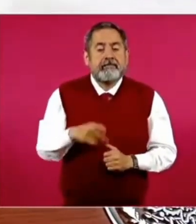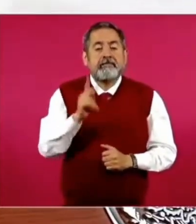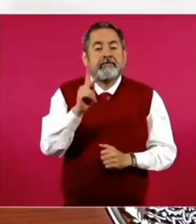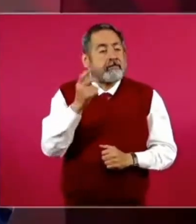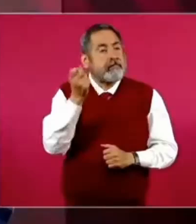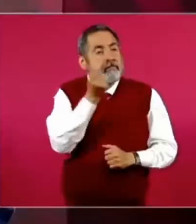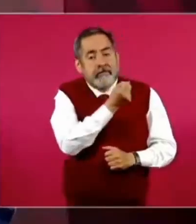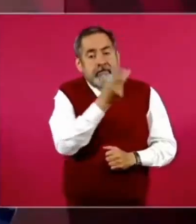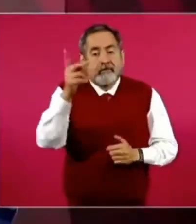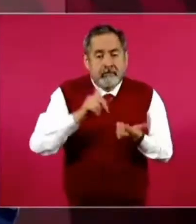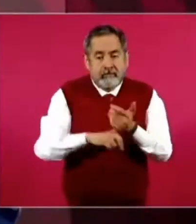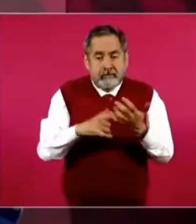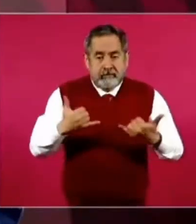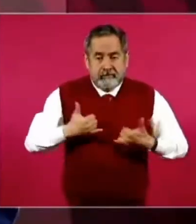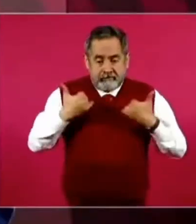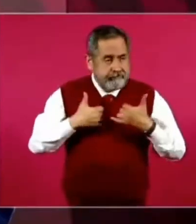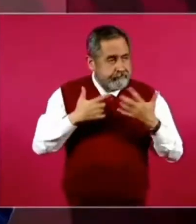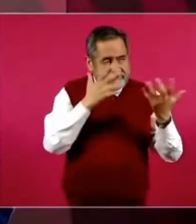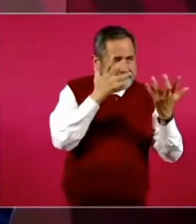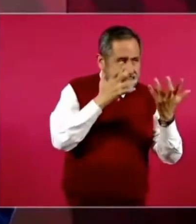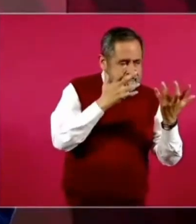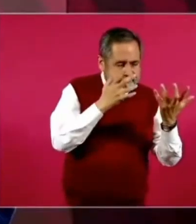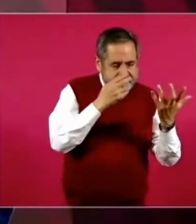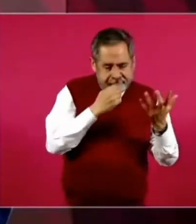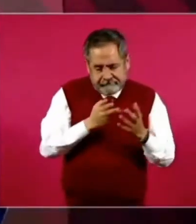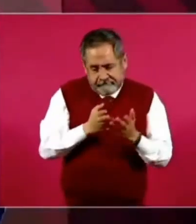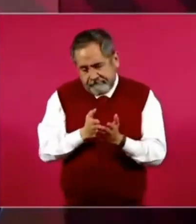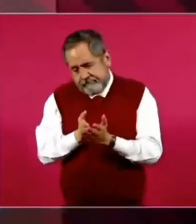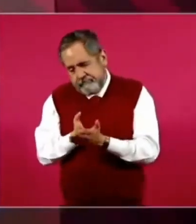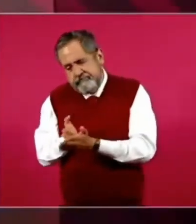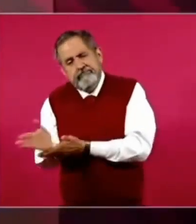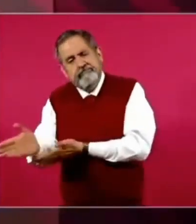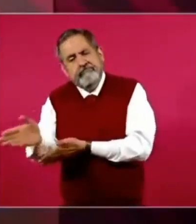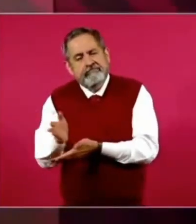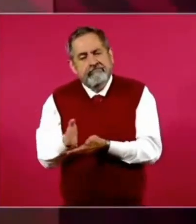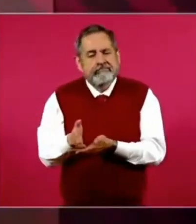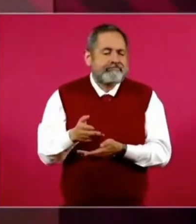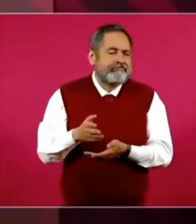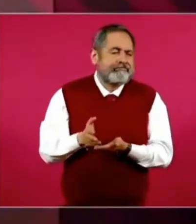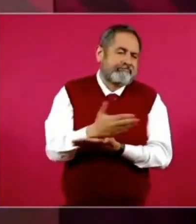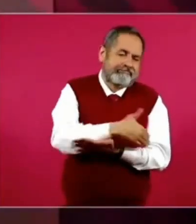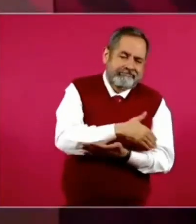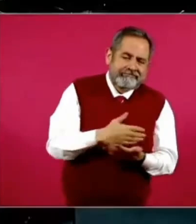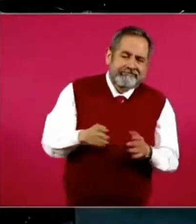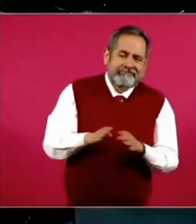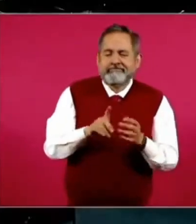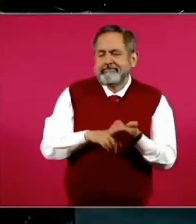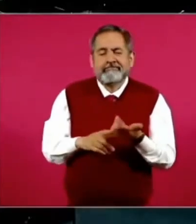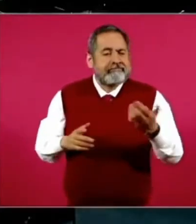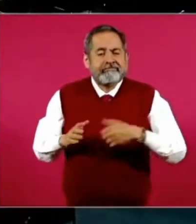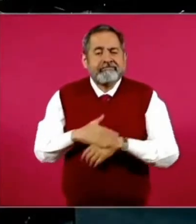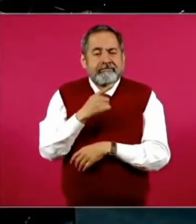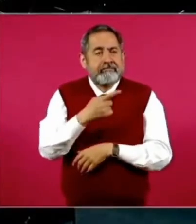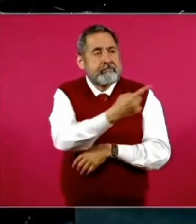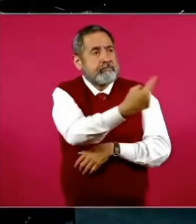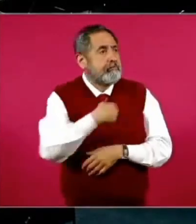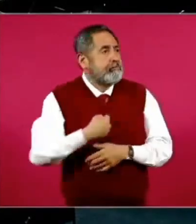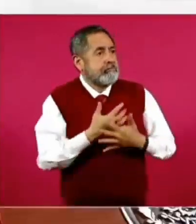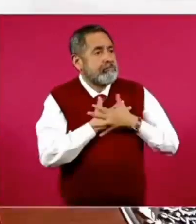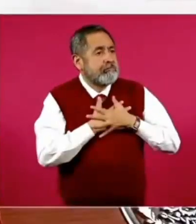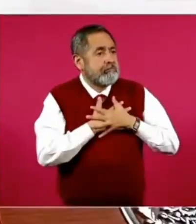toman el camino de las conductas antisociales por falta de amor,